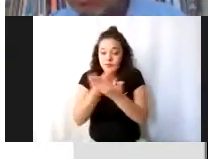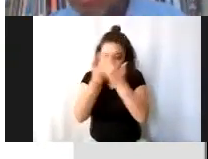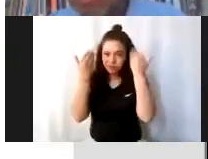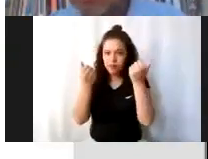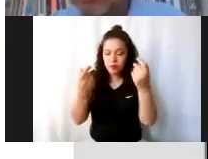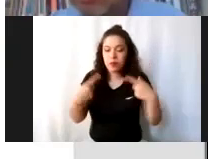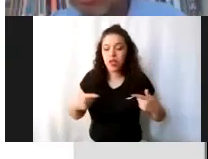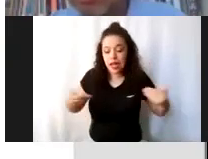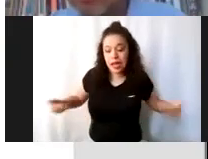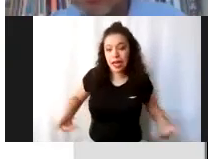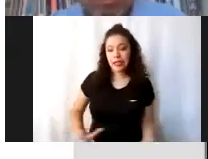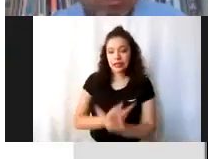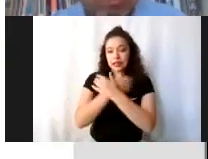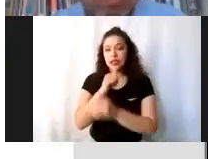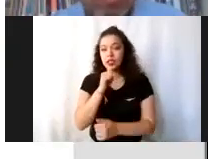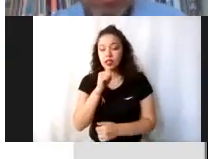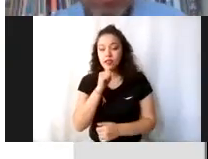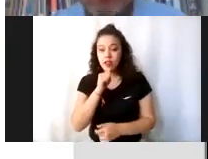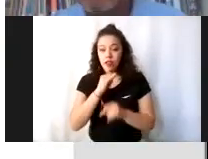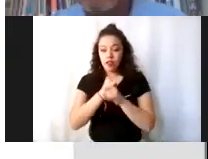nacido tendrá datos personales?